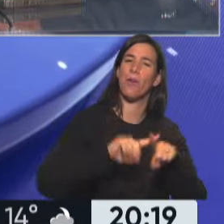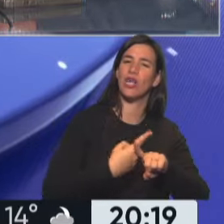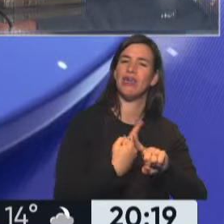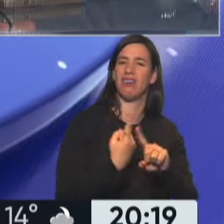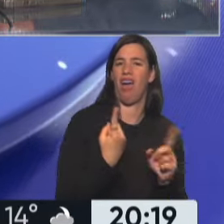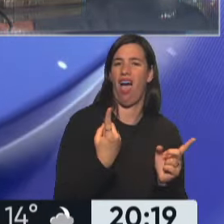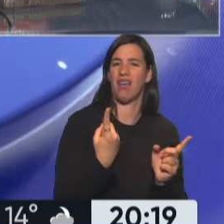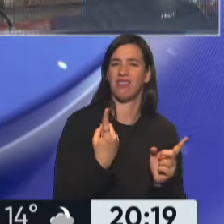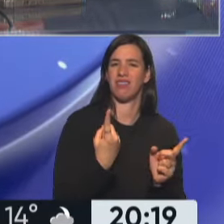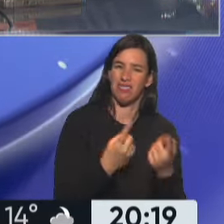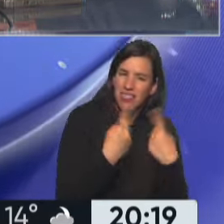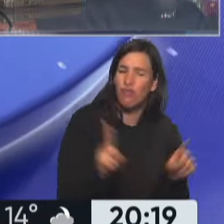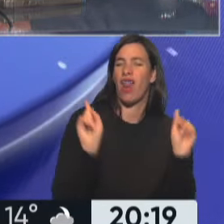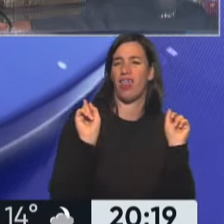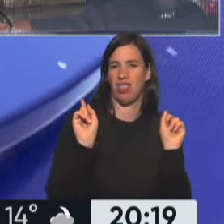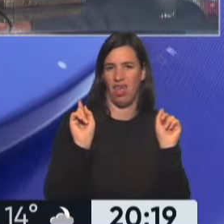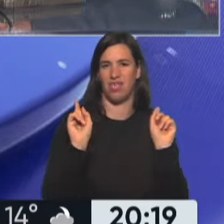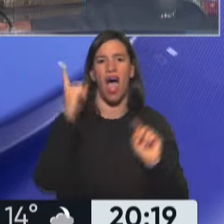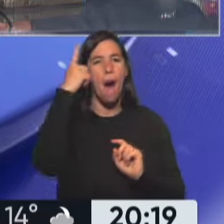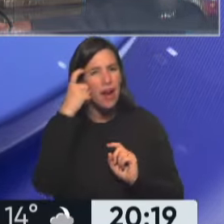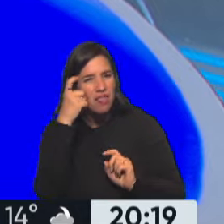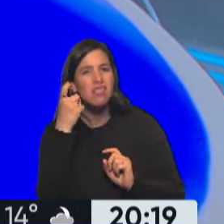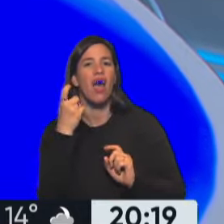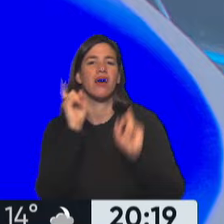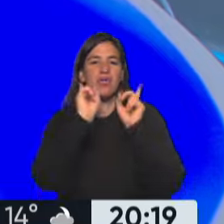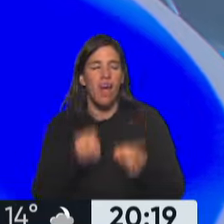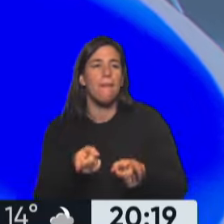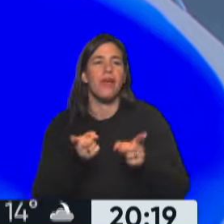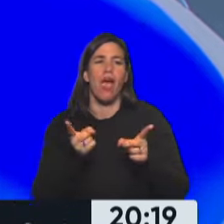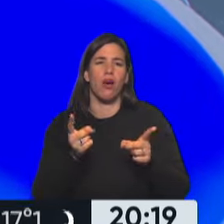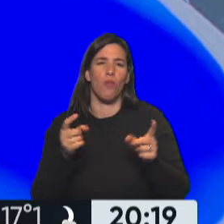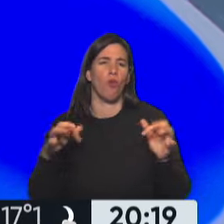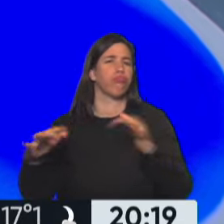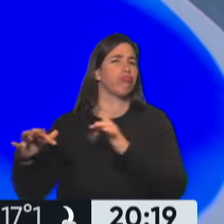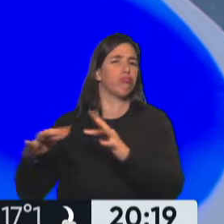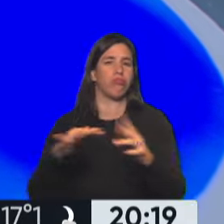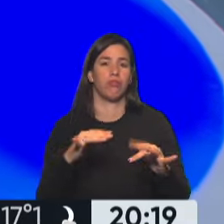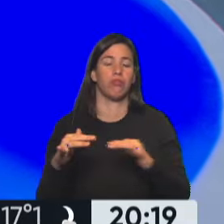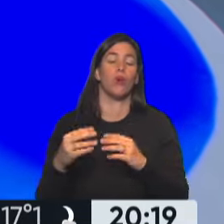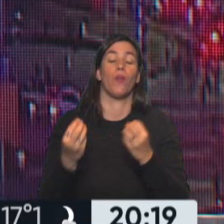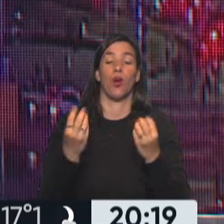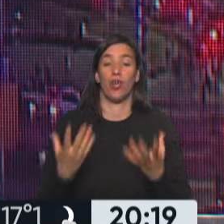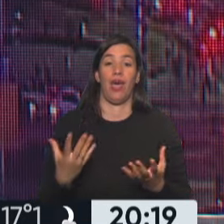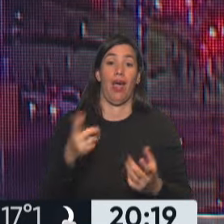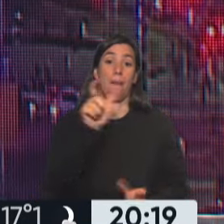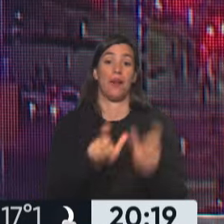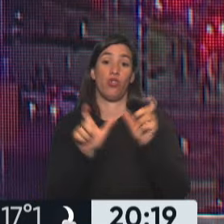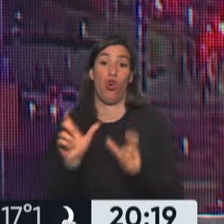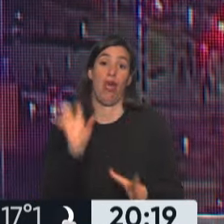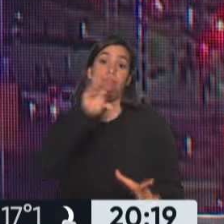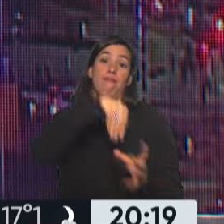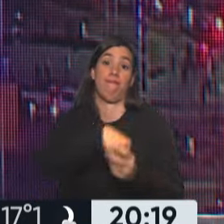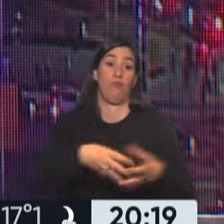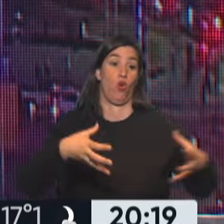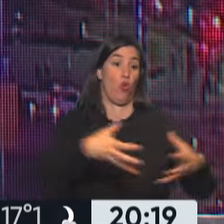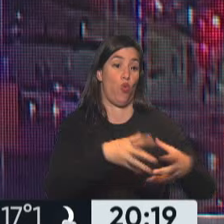aprendizajes y por supuesto que polémicas en cuanto a que los que participan de la conformación de